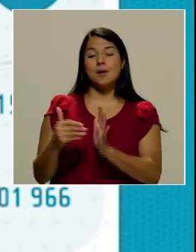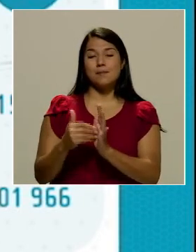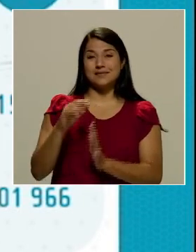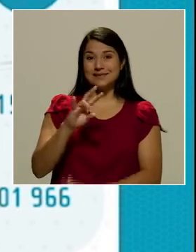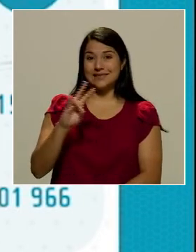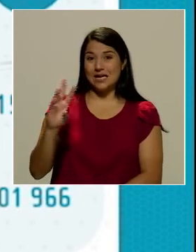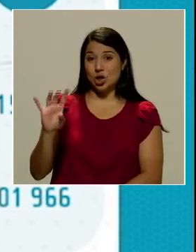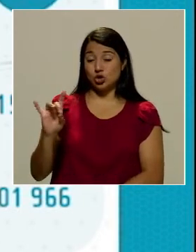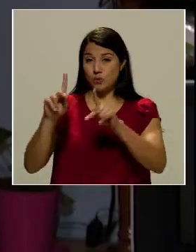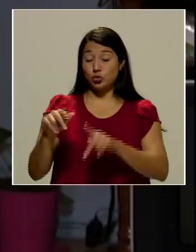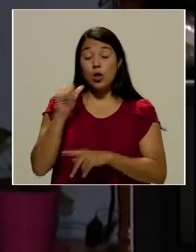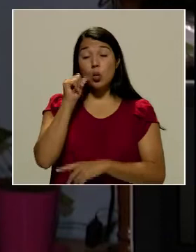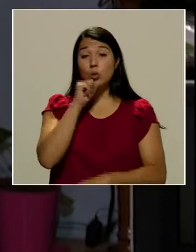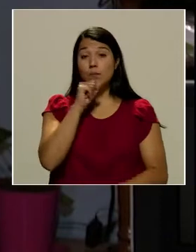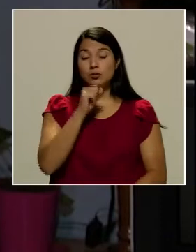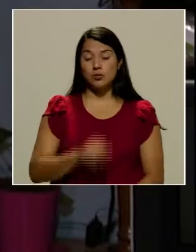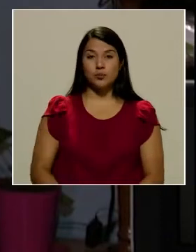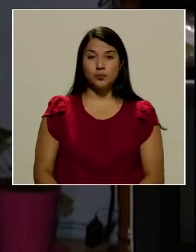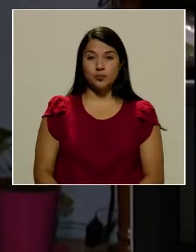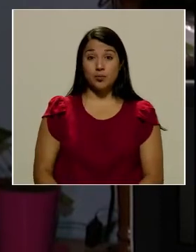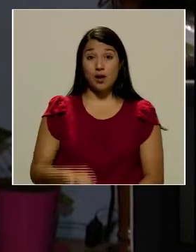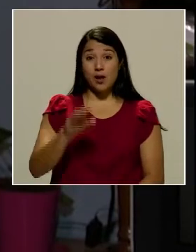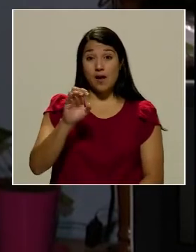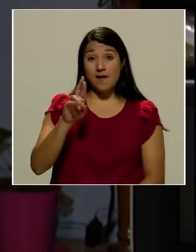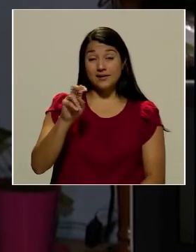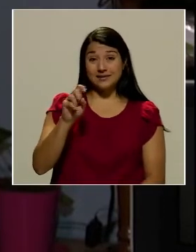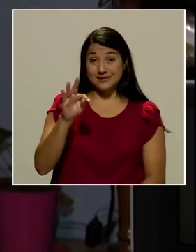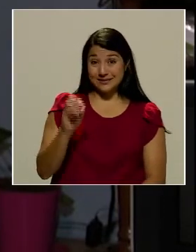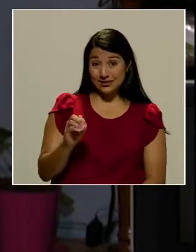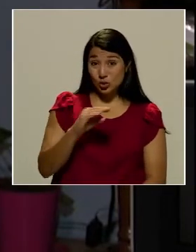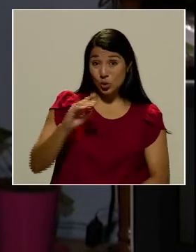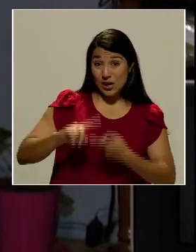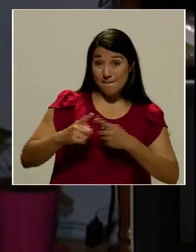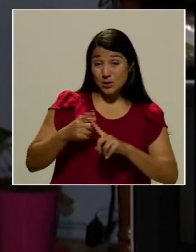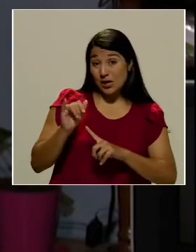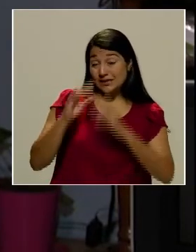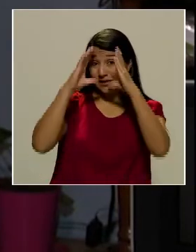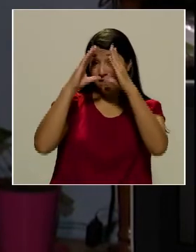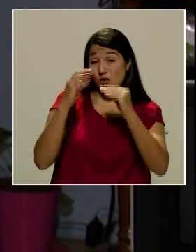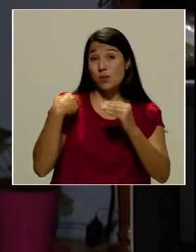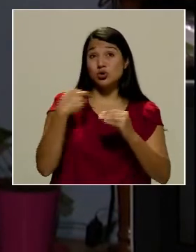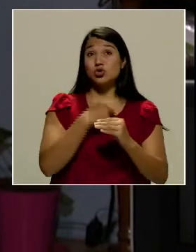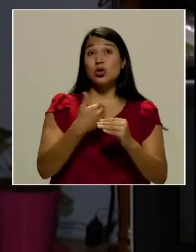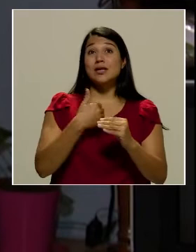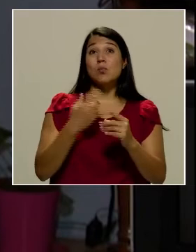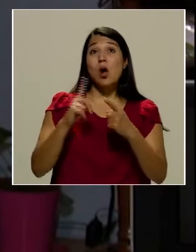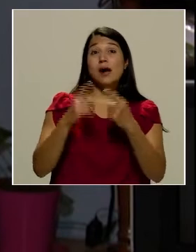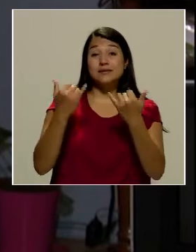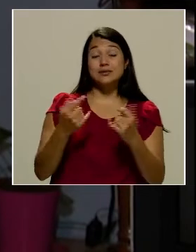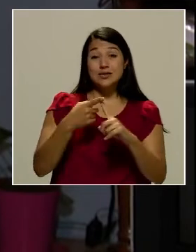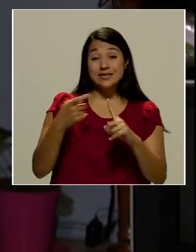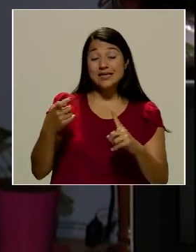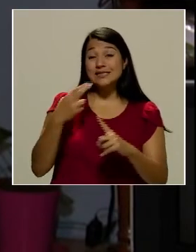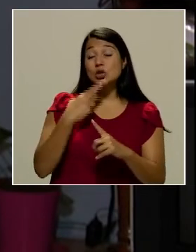453.078 personas. Don Ernesto y amigos televidentes, es la información que tenemos de momento desde Dulce